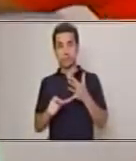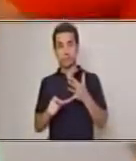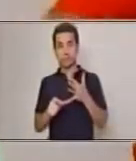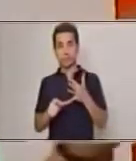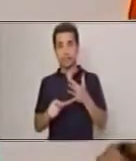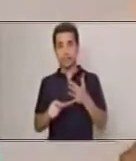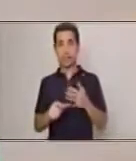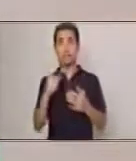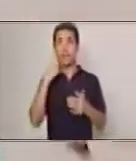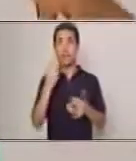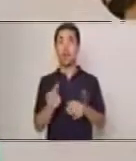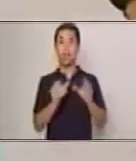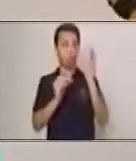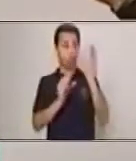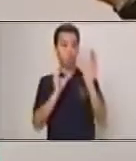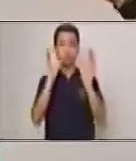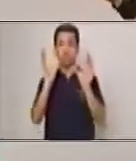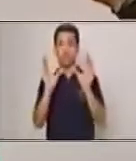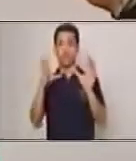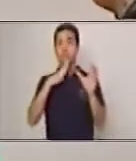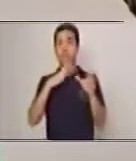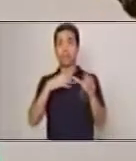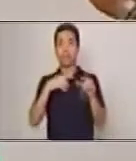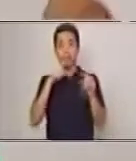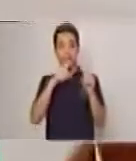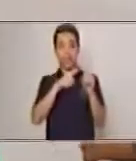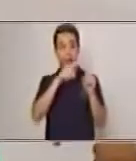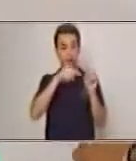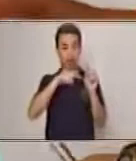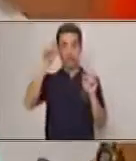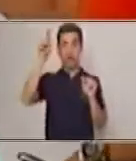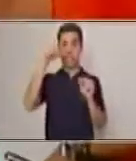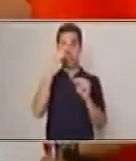Dos términos con raíz cúbica exacta